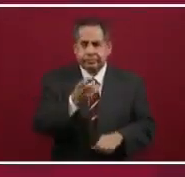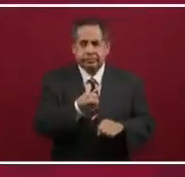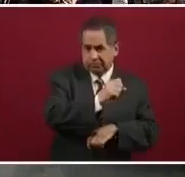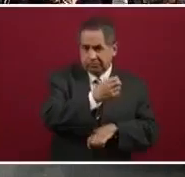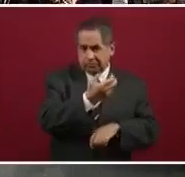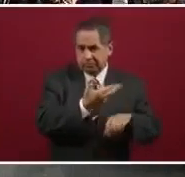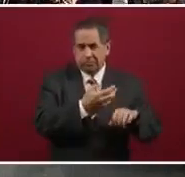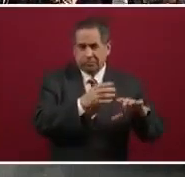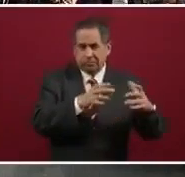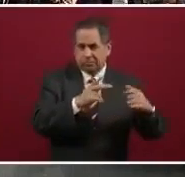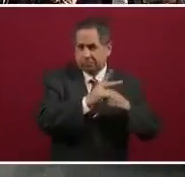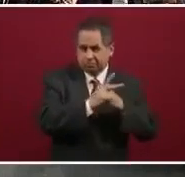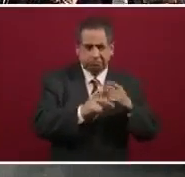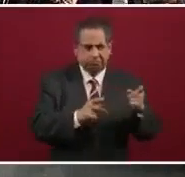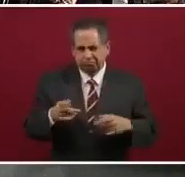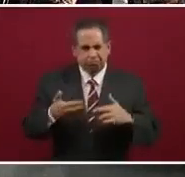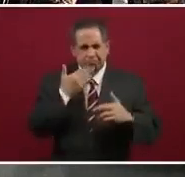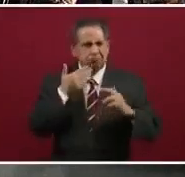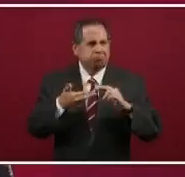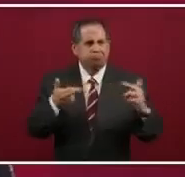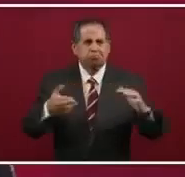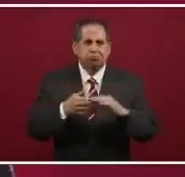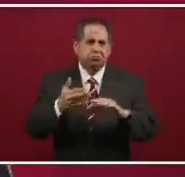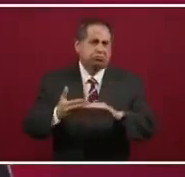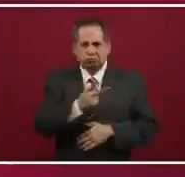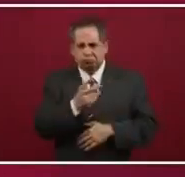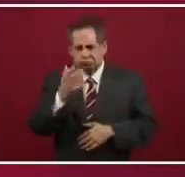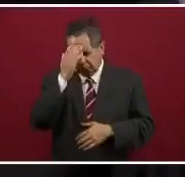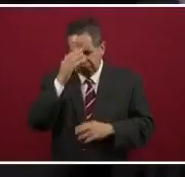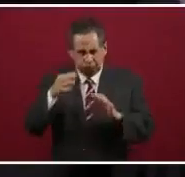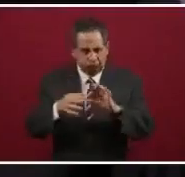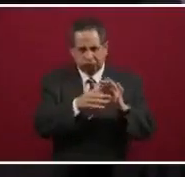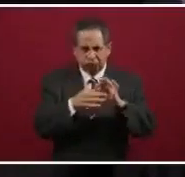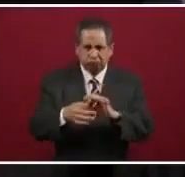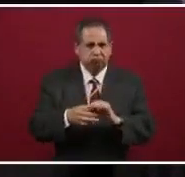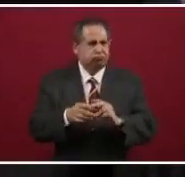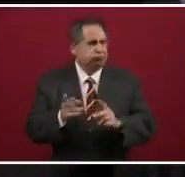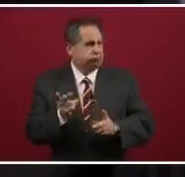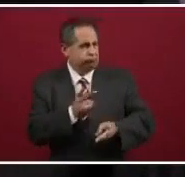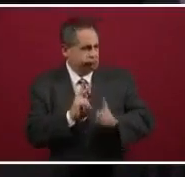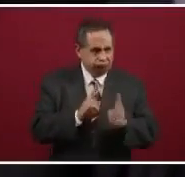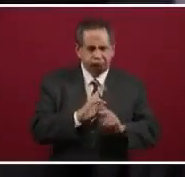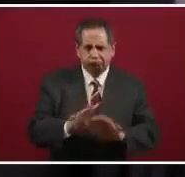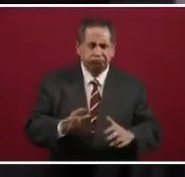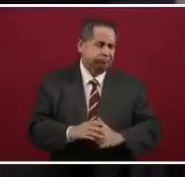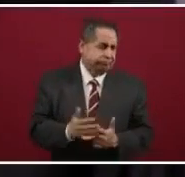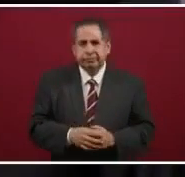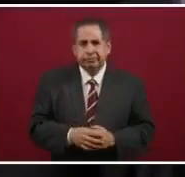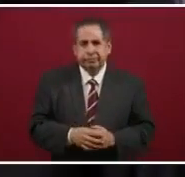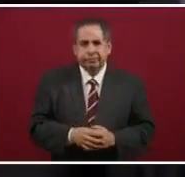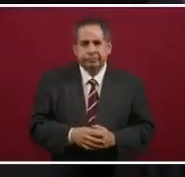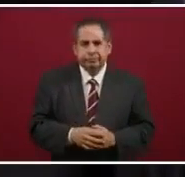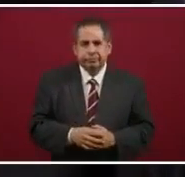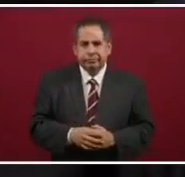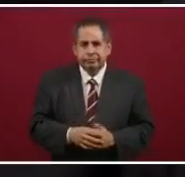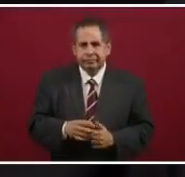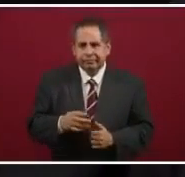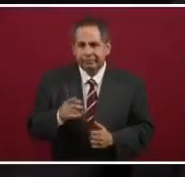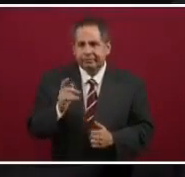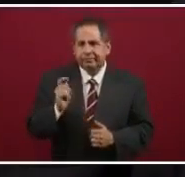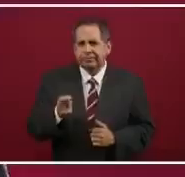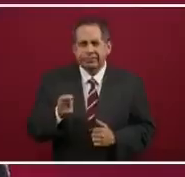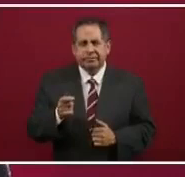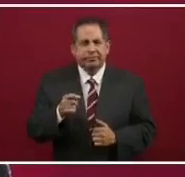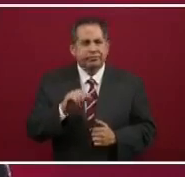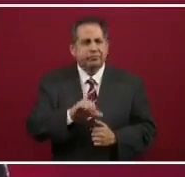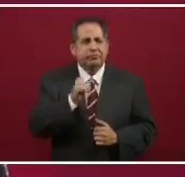secretario de Estado, tienen una relación de tiempo atrás, ya han platicado varias veces. Lo mismo